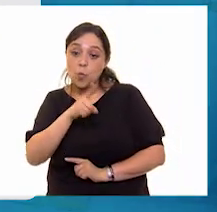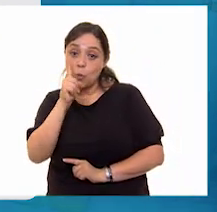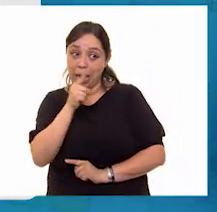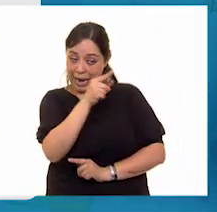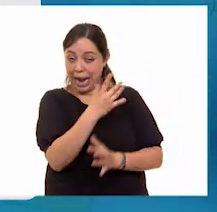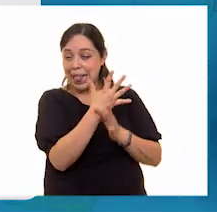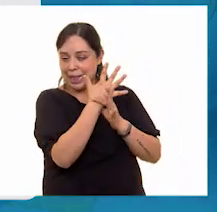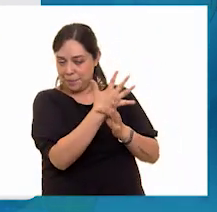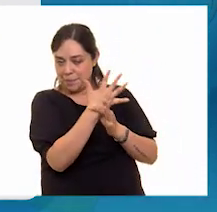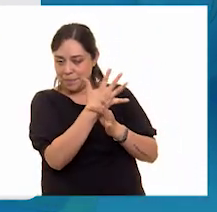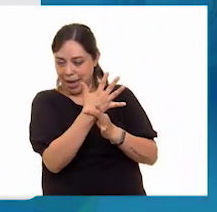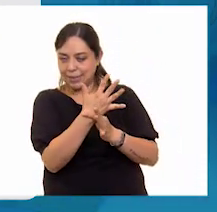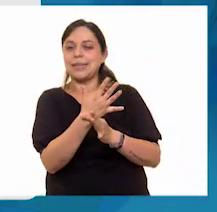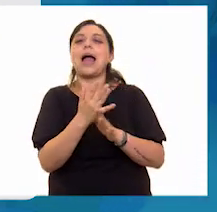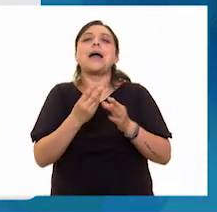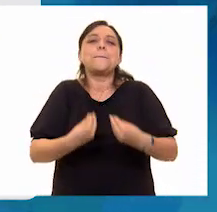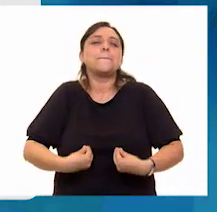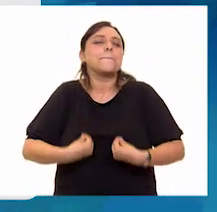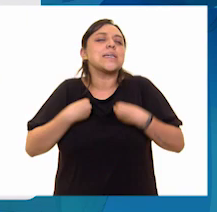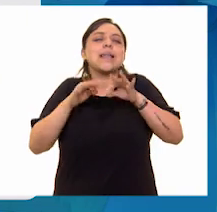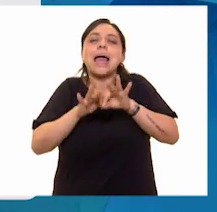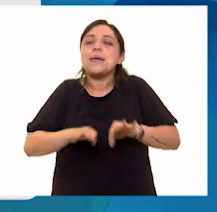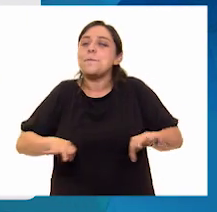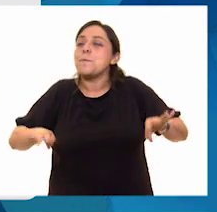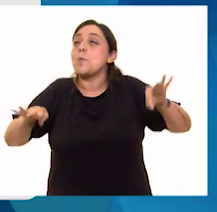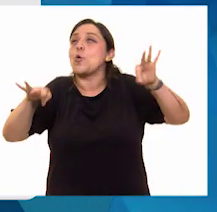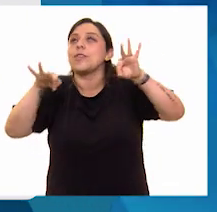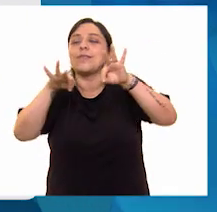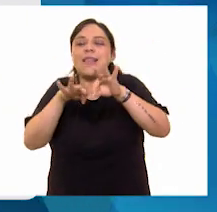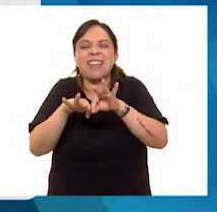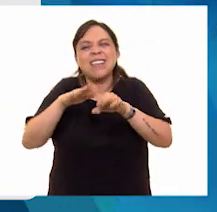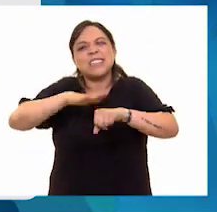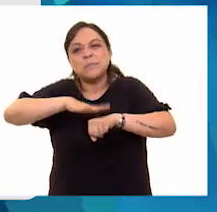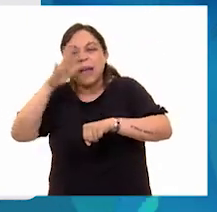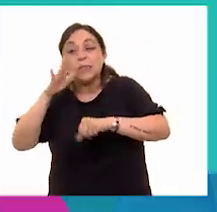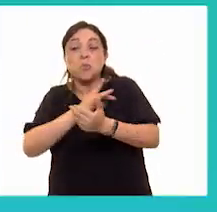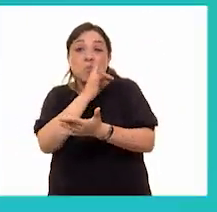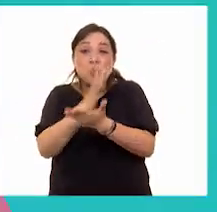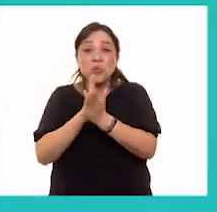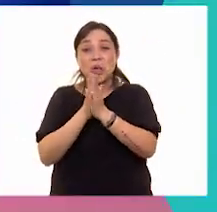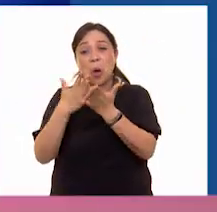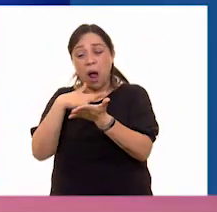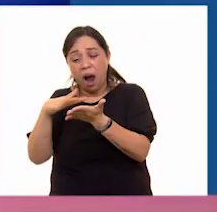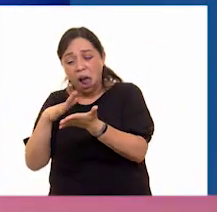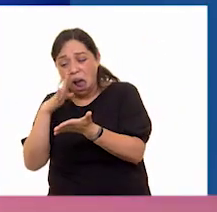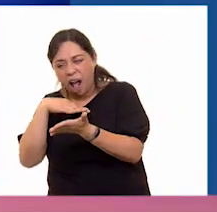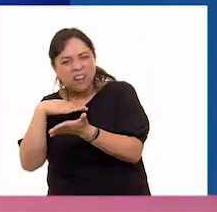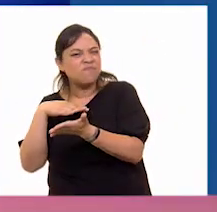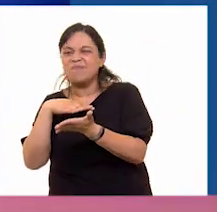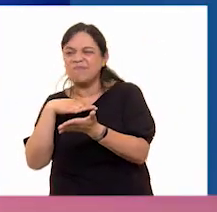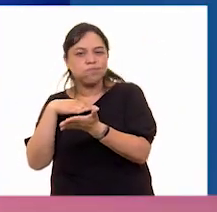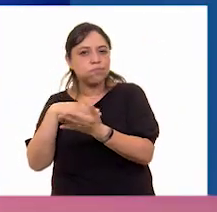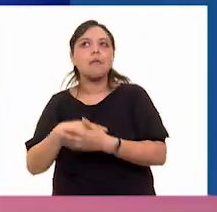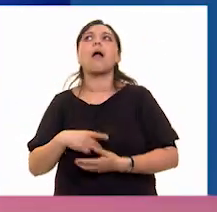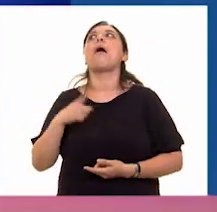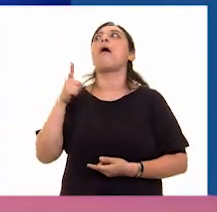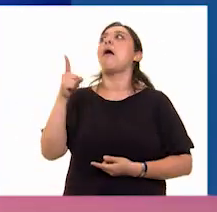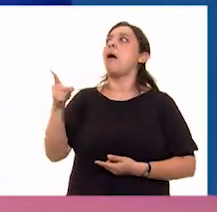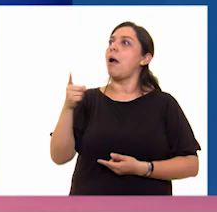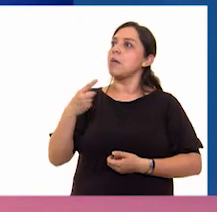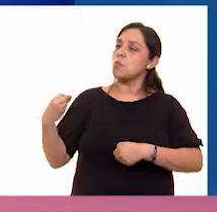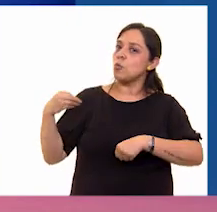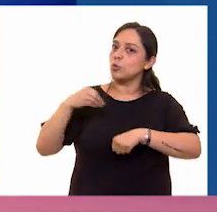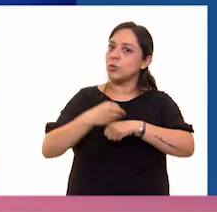más importantes en la vida que leer un mal libro. ¡Wow, maestra! Hasta su cita textual le puso con